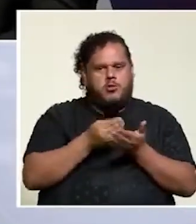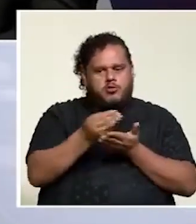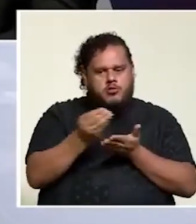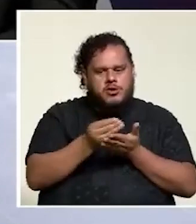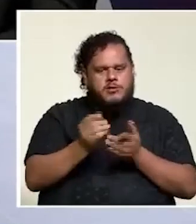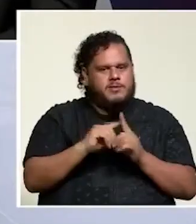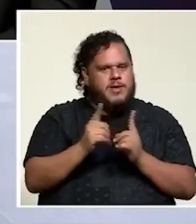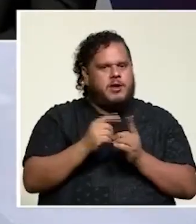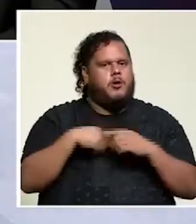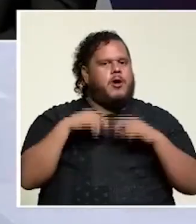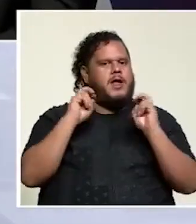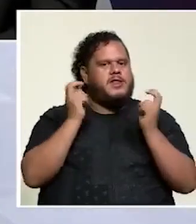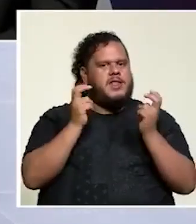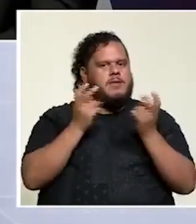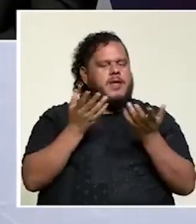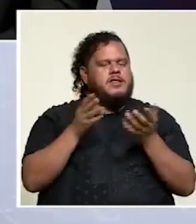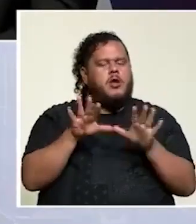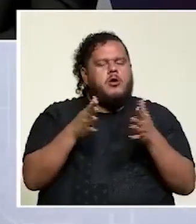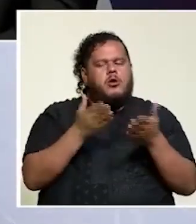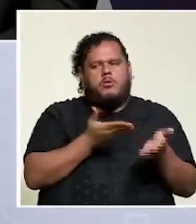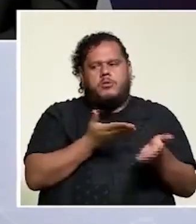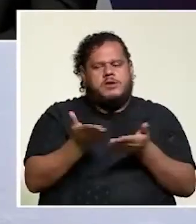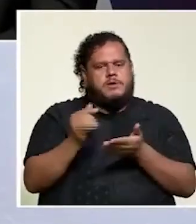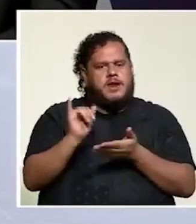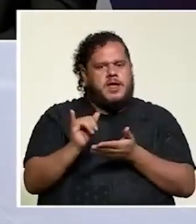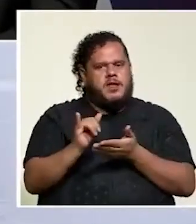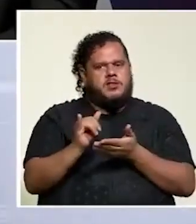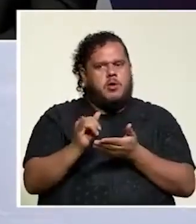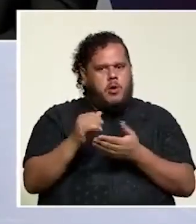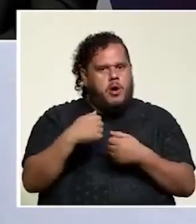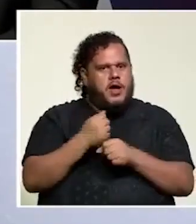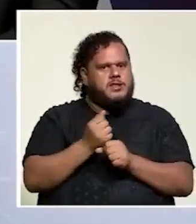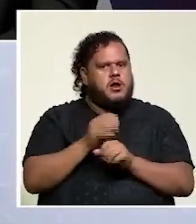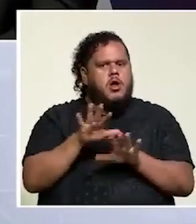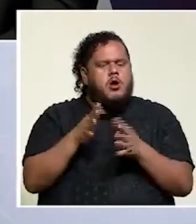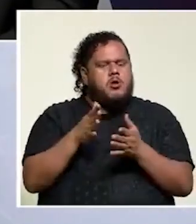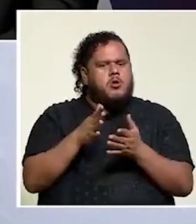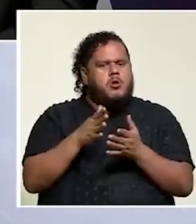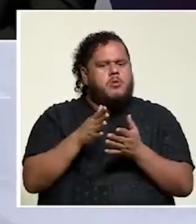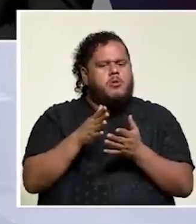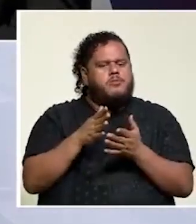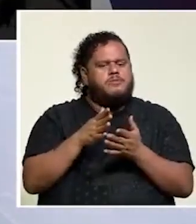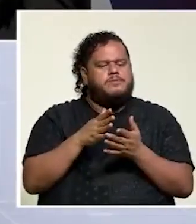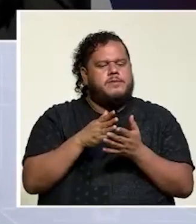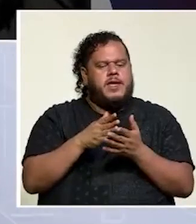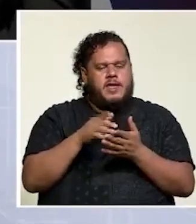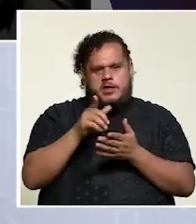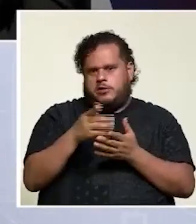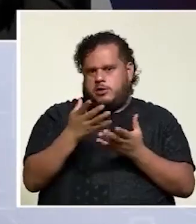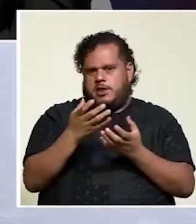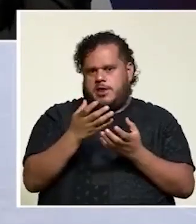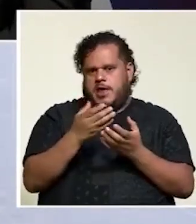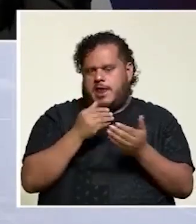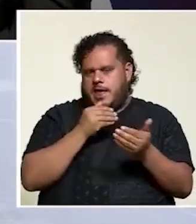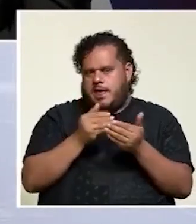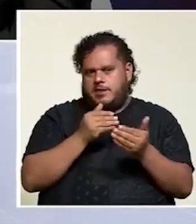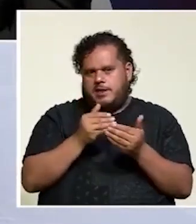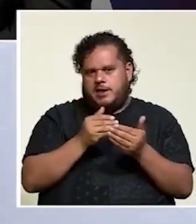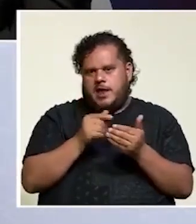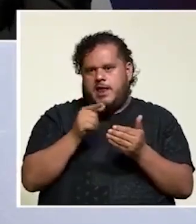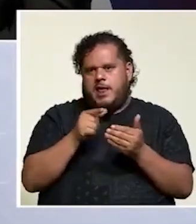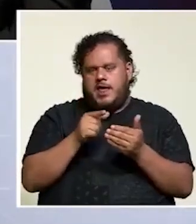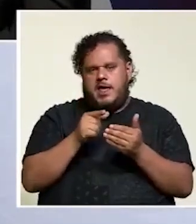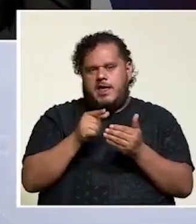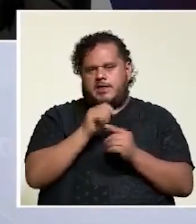consumidores. Ahora, el tema es cómo llevar esto a ejecución, es decir, cómo es que pretende acercar este